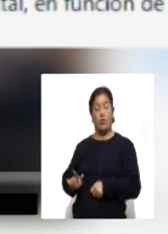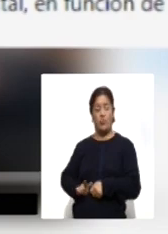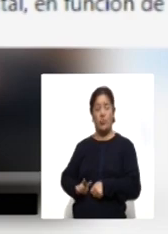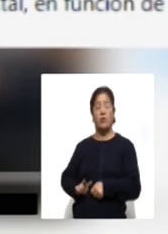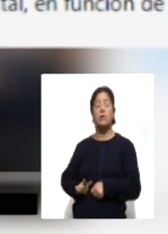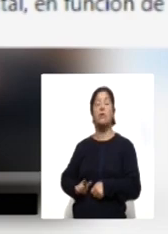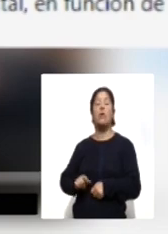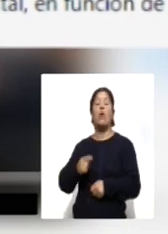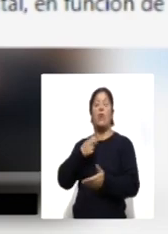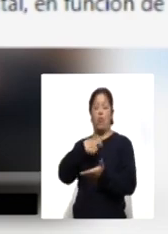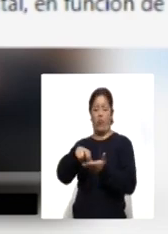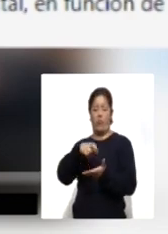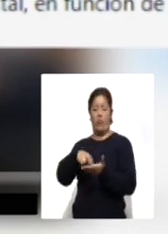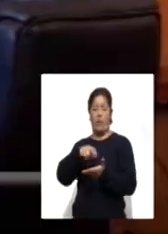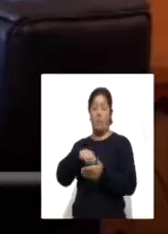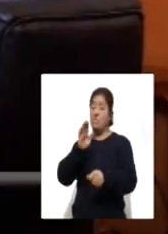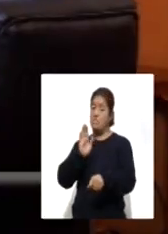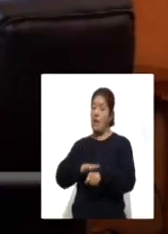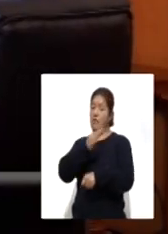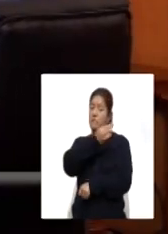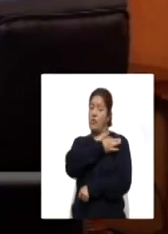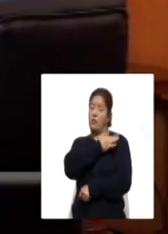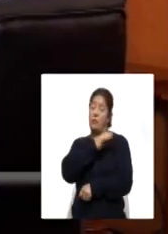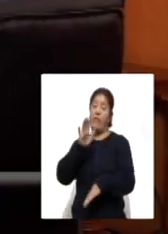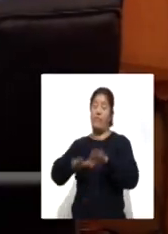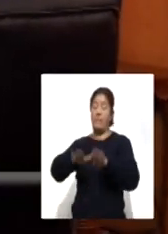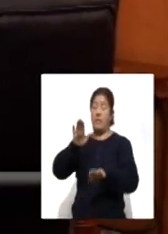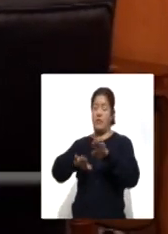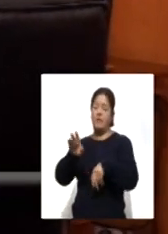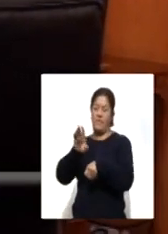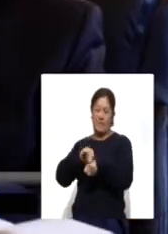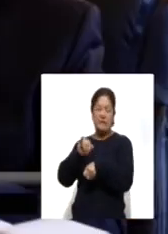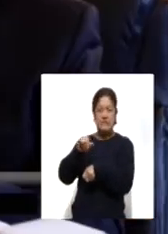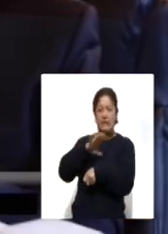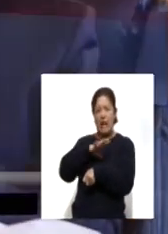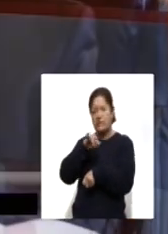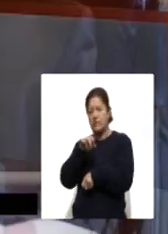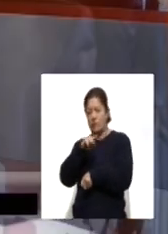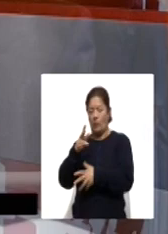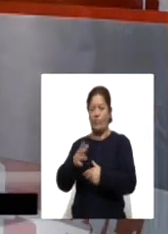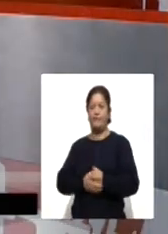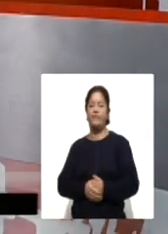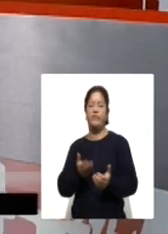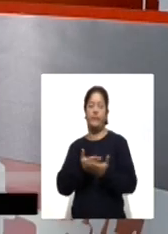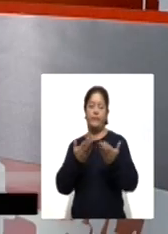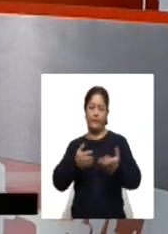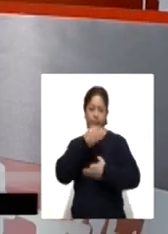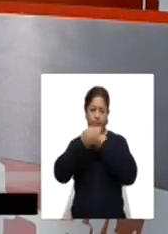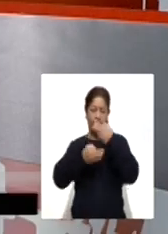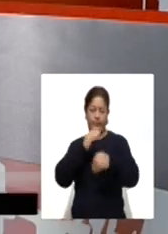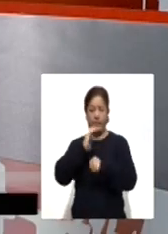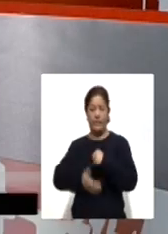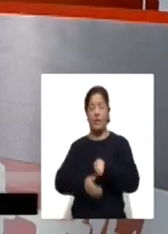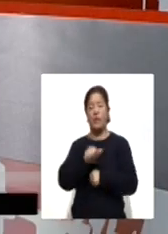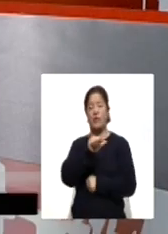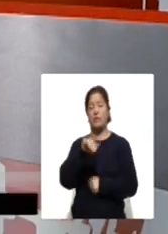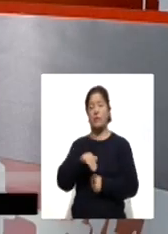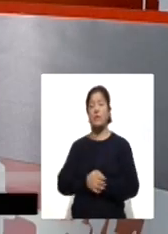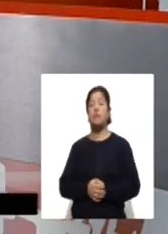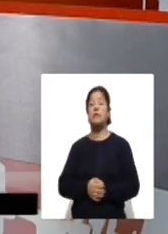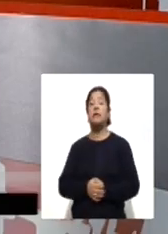de la disponibilidad y permisos. Adán Morales, Ahora Noticias. El estado